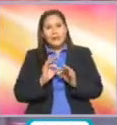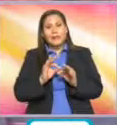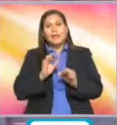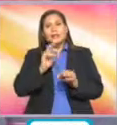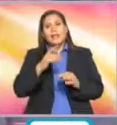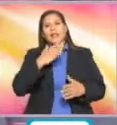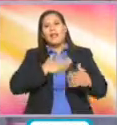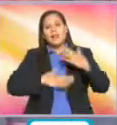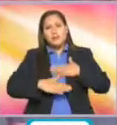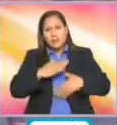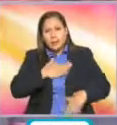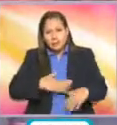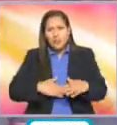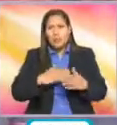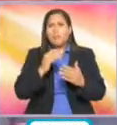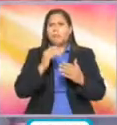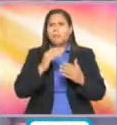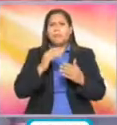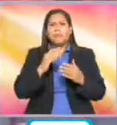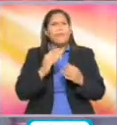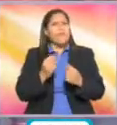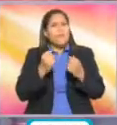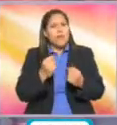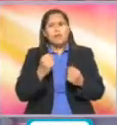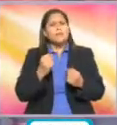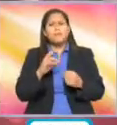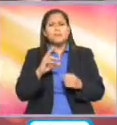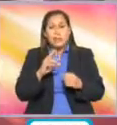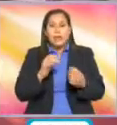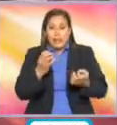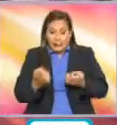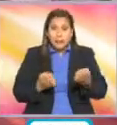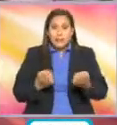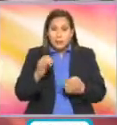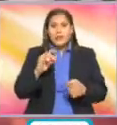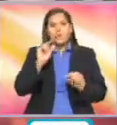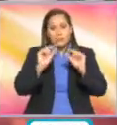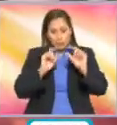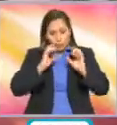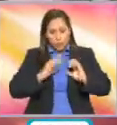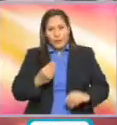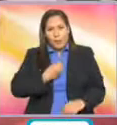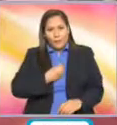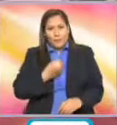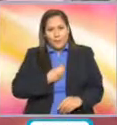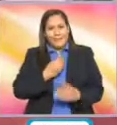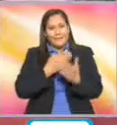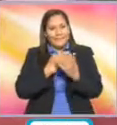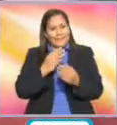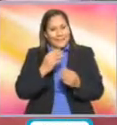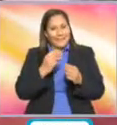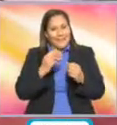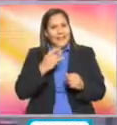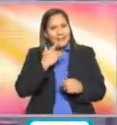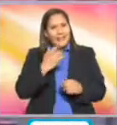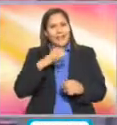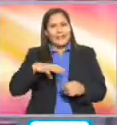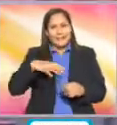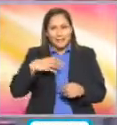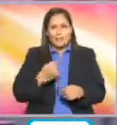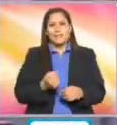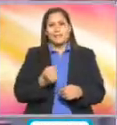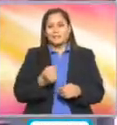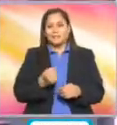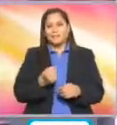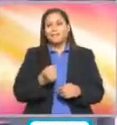la fatiga, ¿no? A pesar de que tenga una demanda física, Van creando resistencia, ¿no? Con este van creando resistencia. También disminuye, o sea,